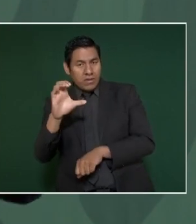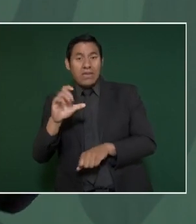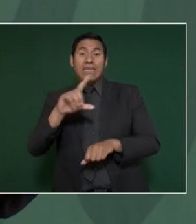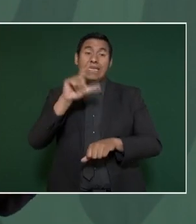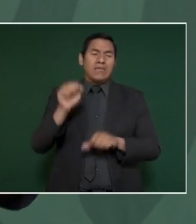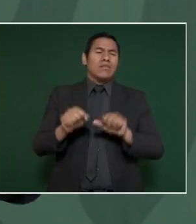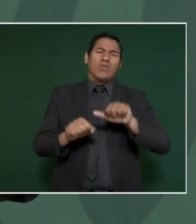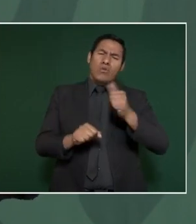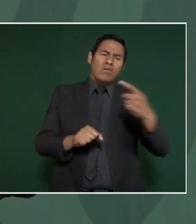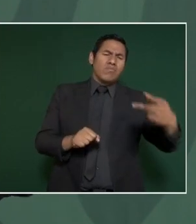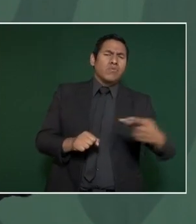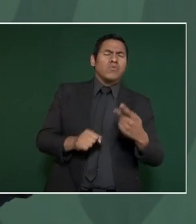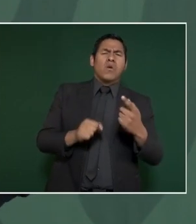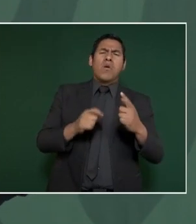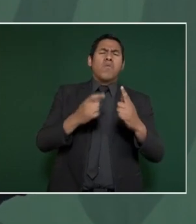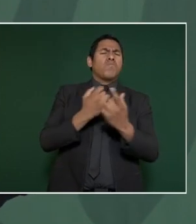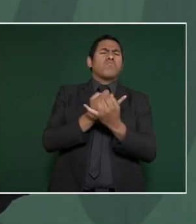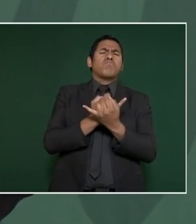nacional